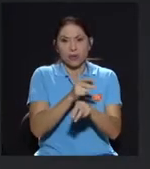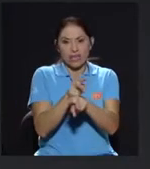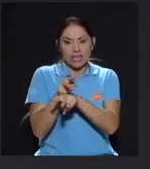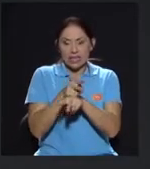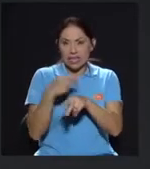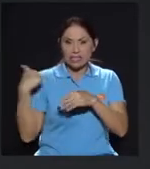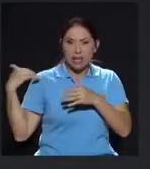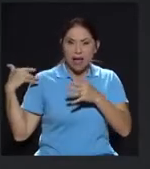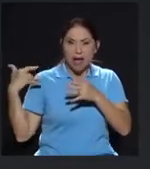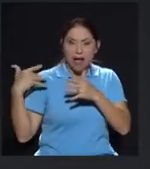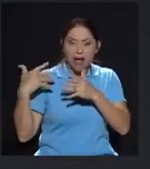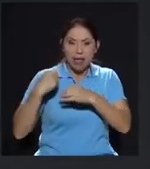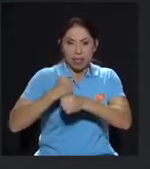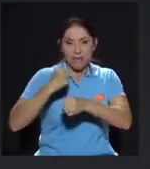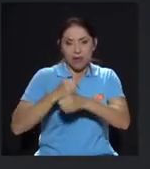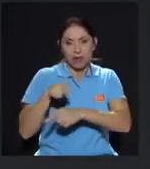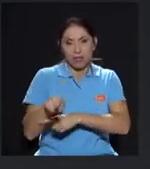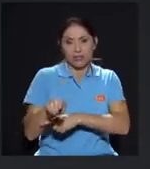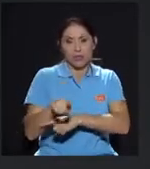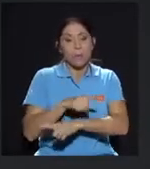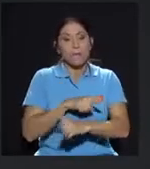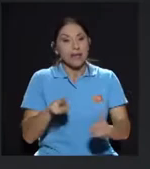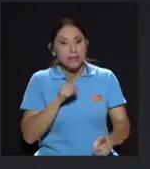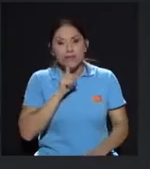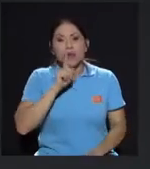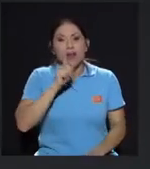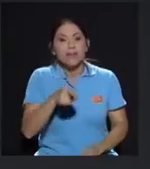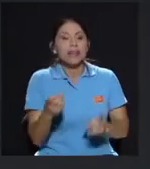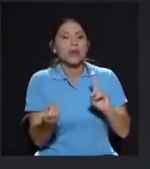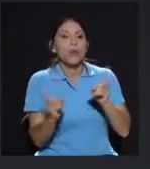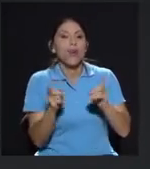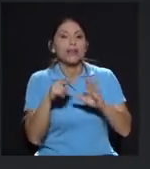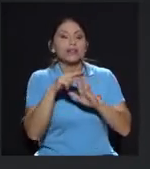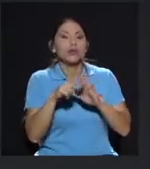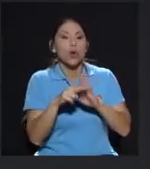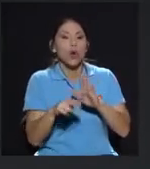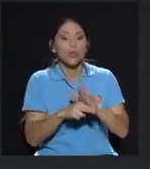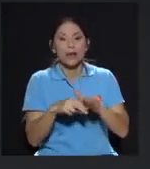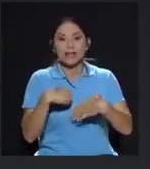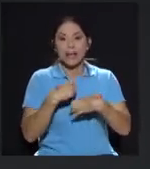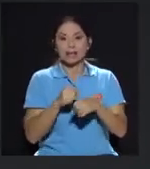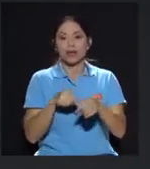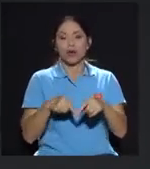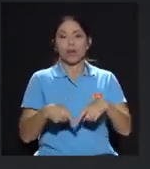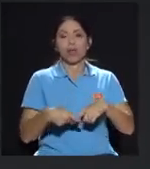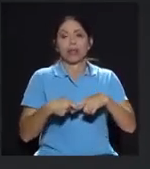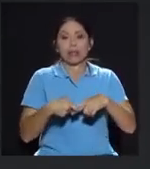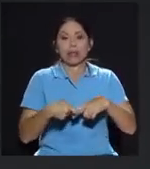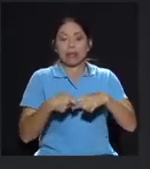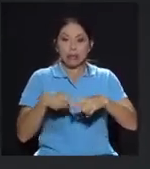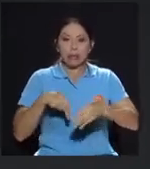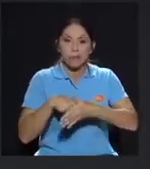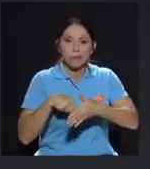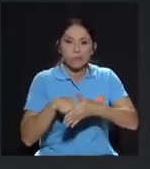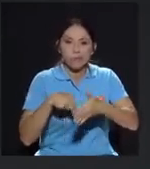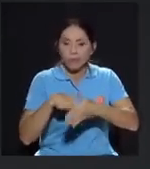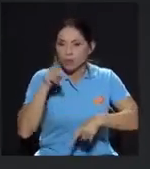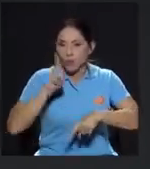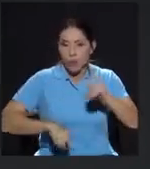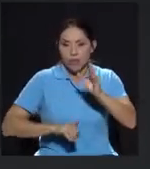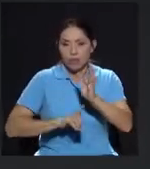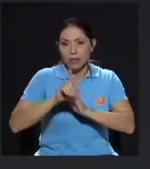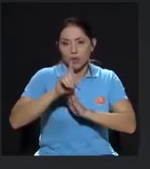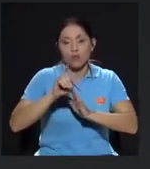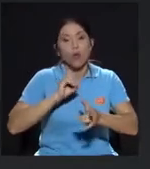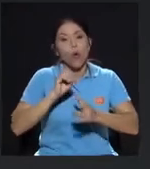es cuáles aquellas normas que realmente no posibilitan ese desarrollo como debemos mejorarlas para poderle dar